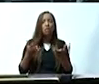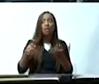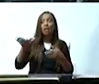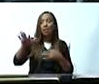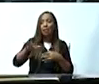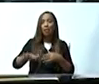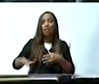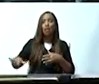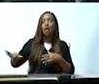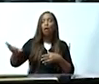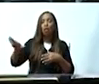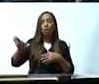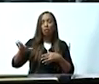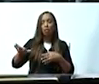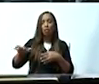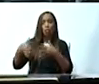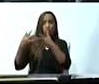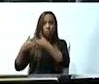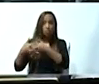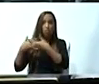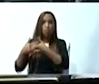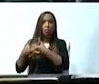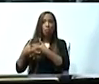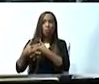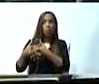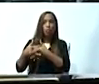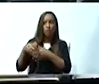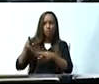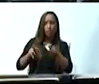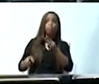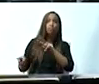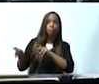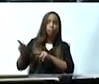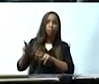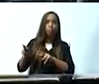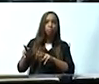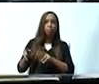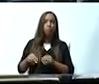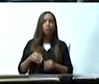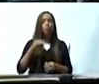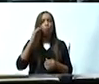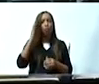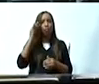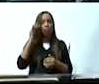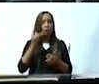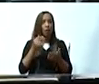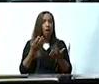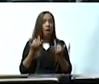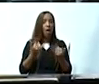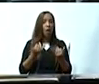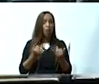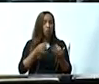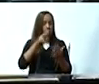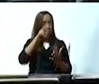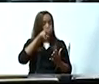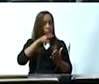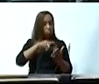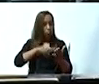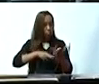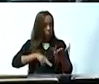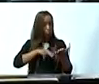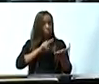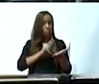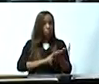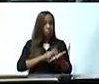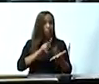de este proyecto y del contrato que esa planta es una planta eficiente, que